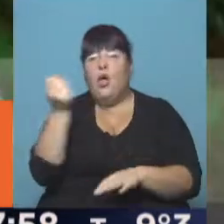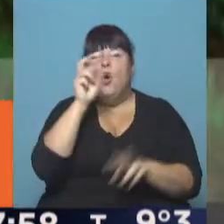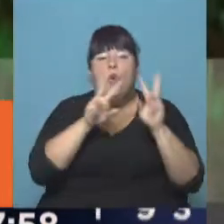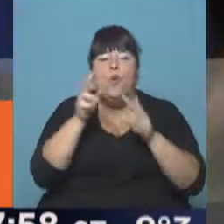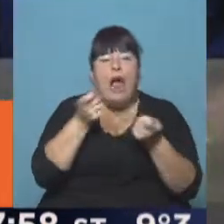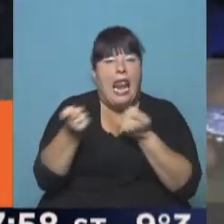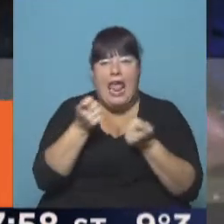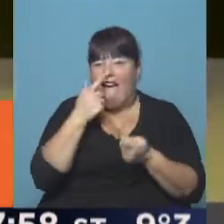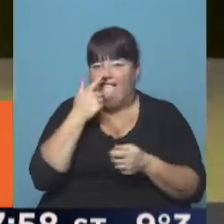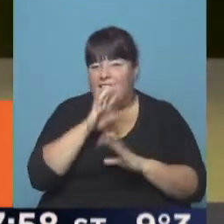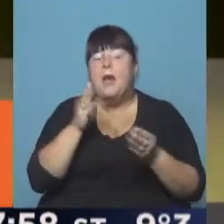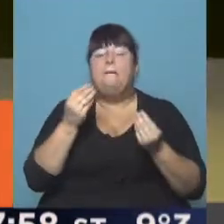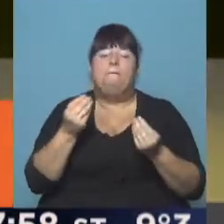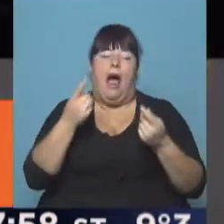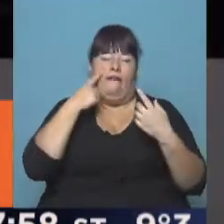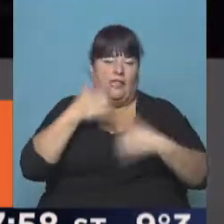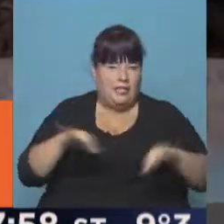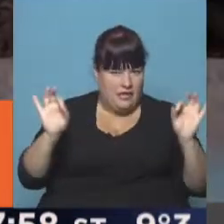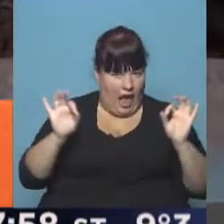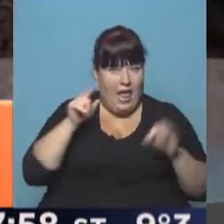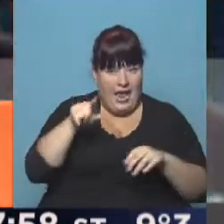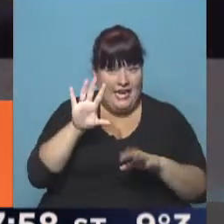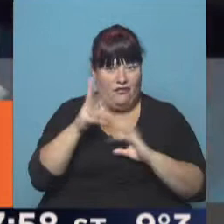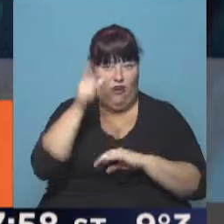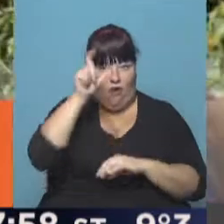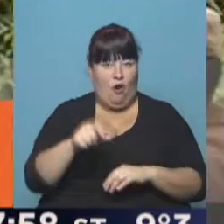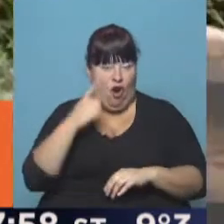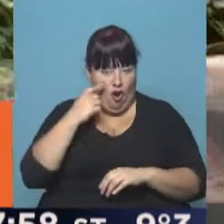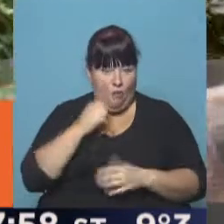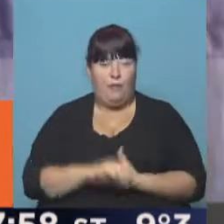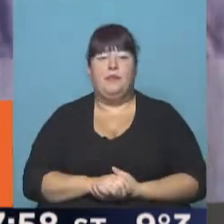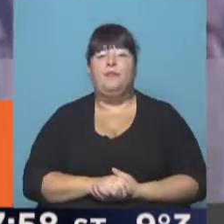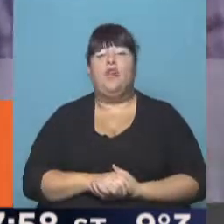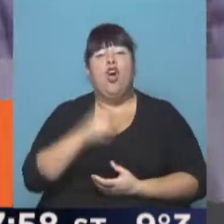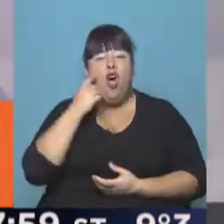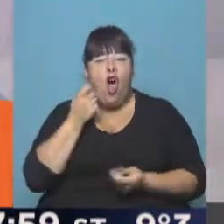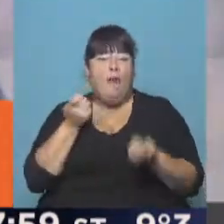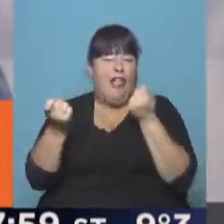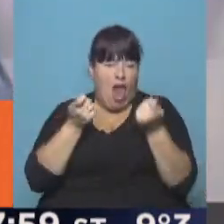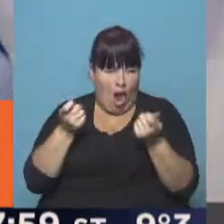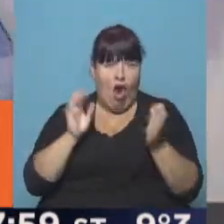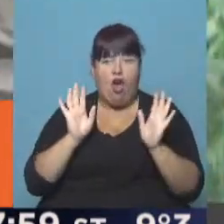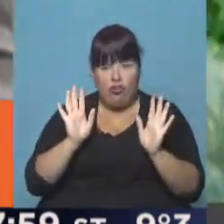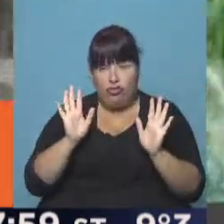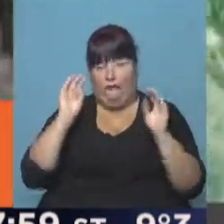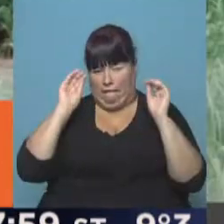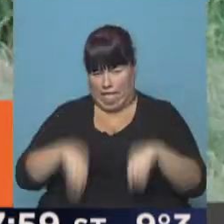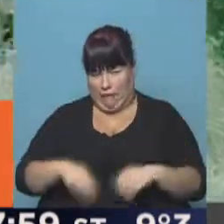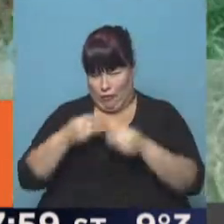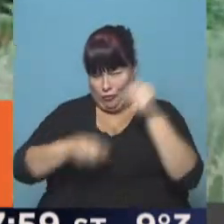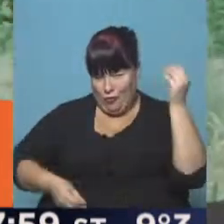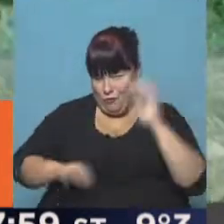cuanto negocio le pasara cerca para poder sobrevivir. Ese es el papel que interpreta Matthew McConaughey, un hombre de negocios con unos cuantos fracasos en la